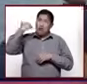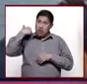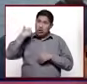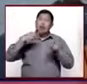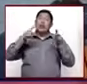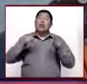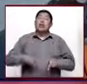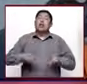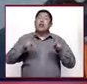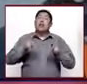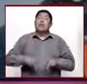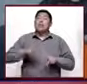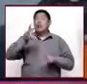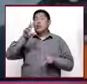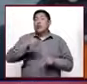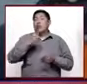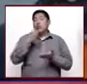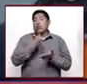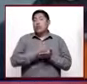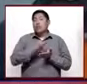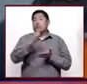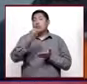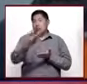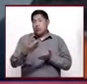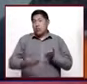comprando periódicos de forma impresa.